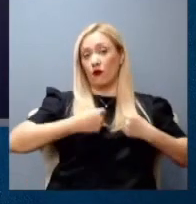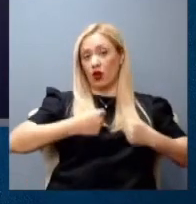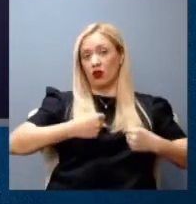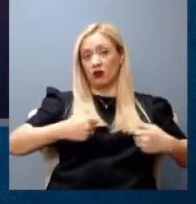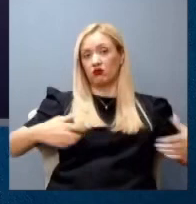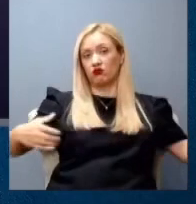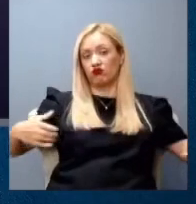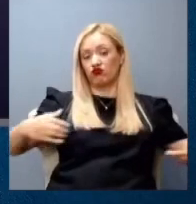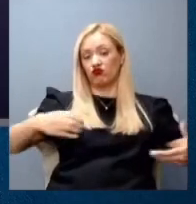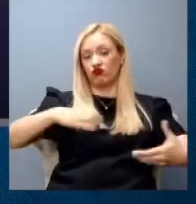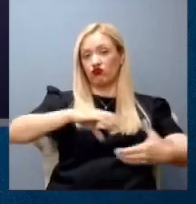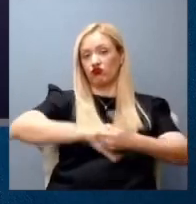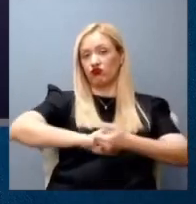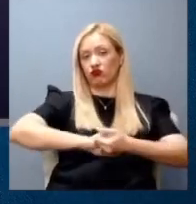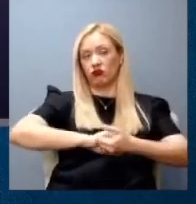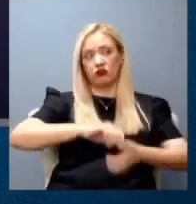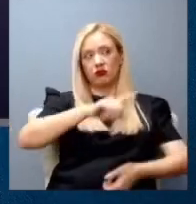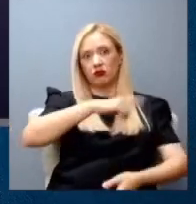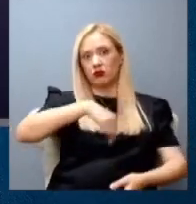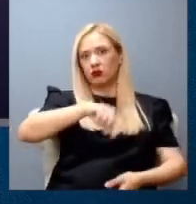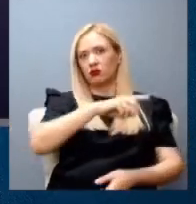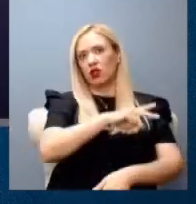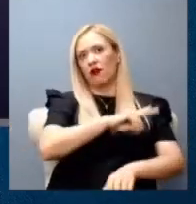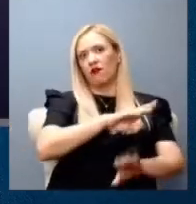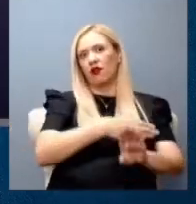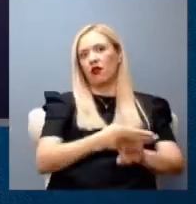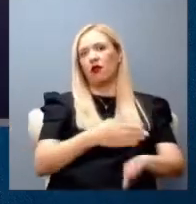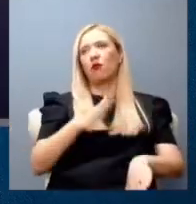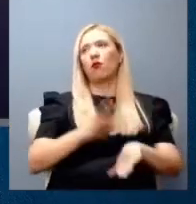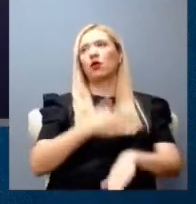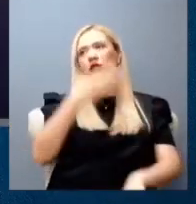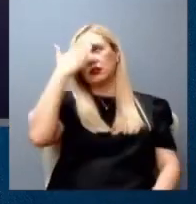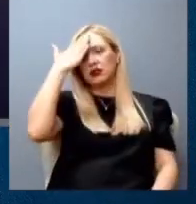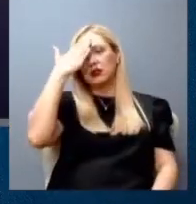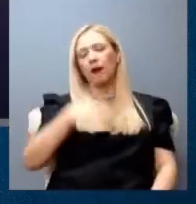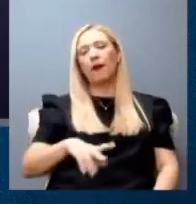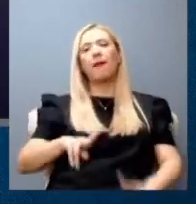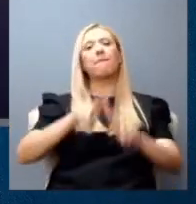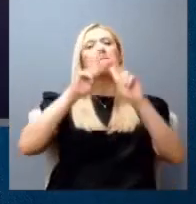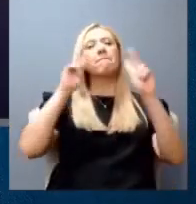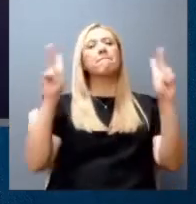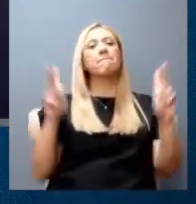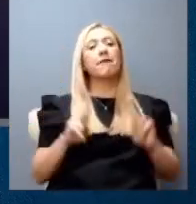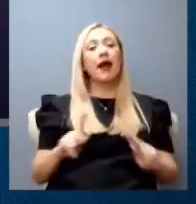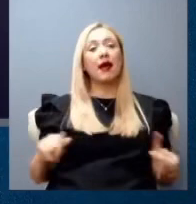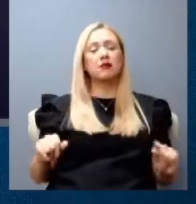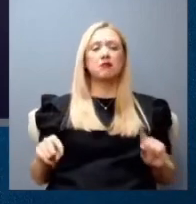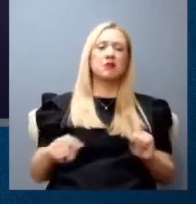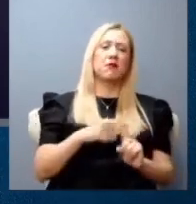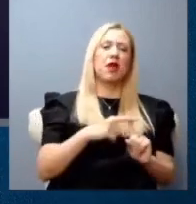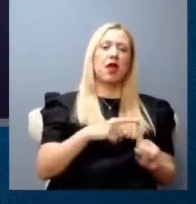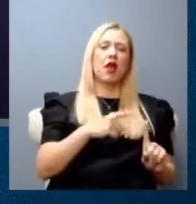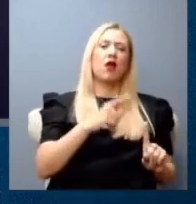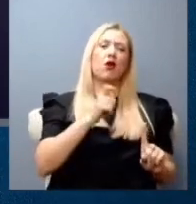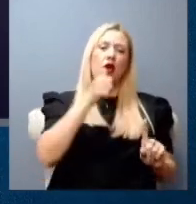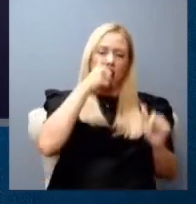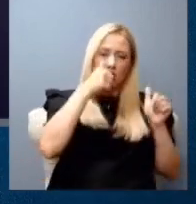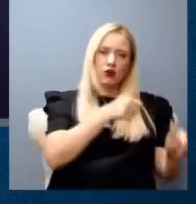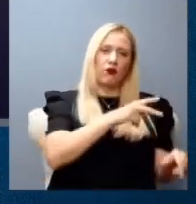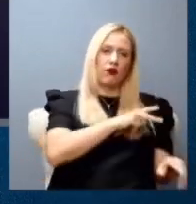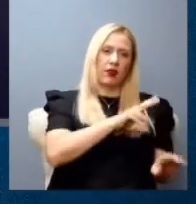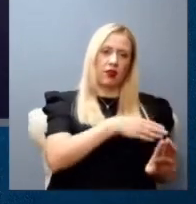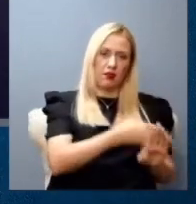y además porque hoy sabemos que la sostenibilidad de la paz pasa por el reconocimiento de las víctimas y dos, porque el